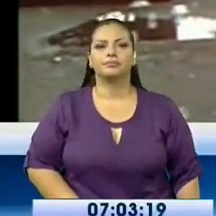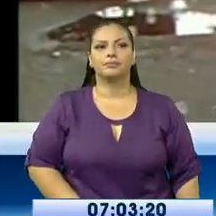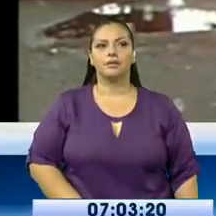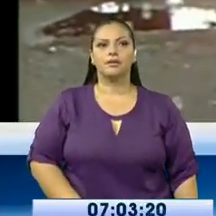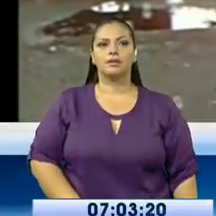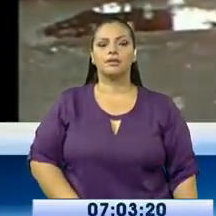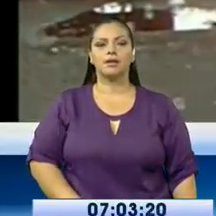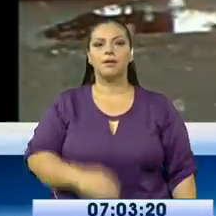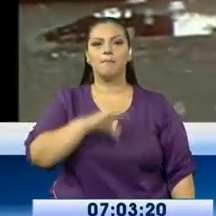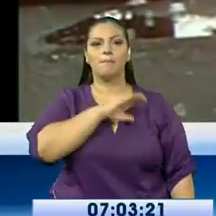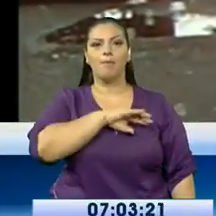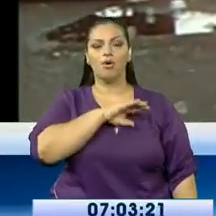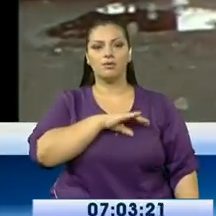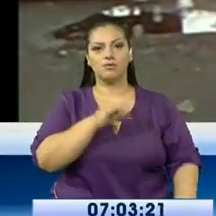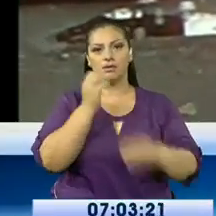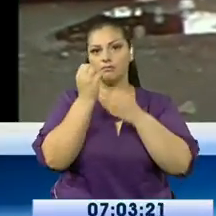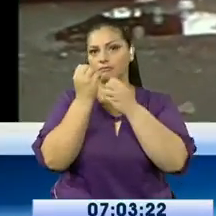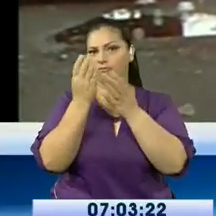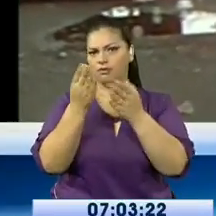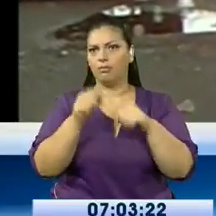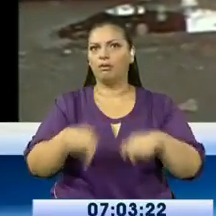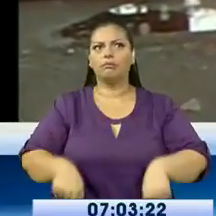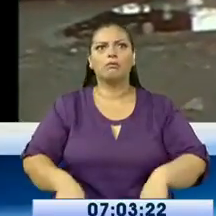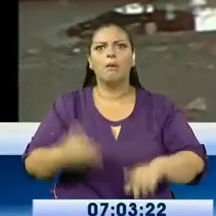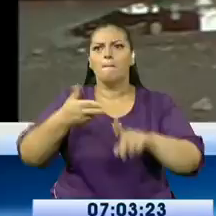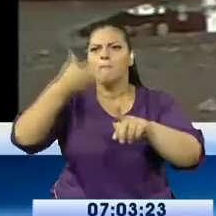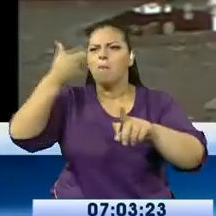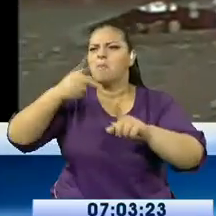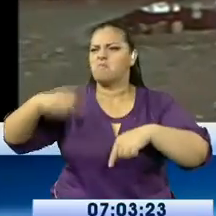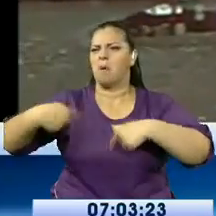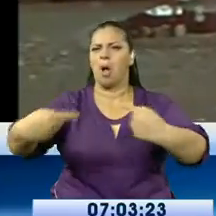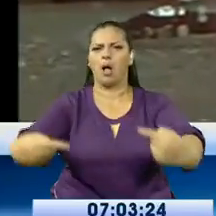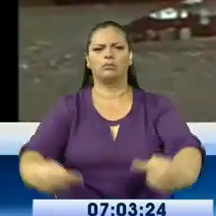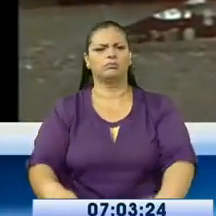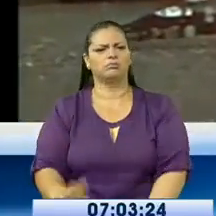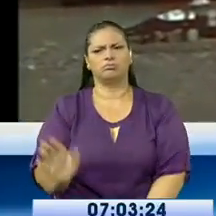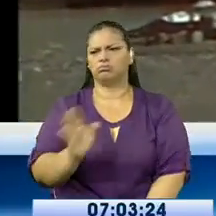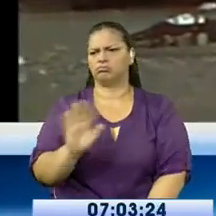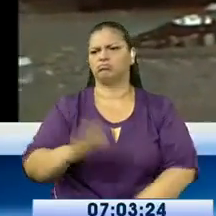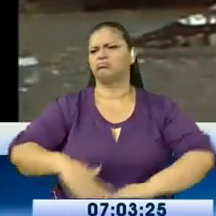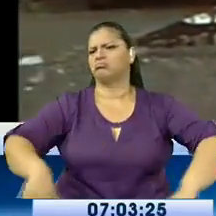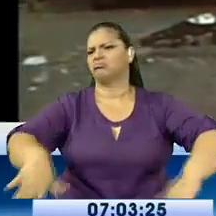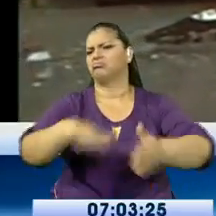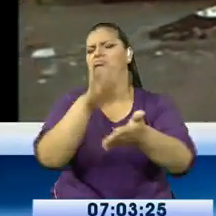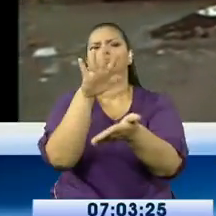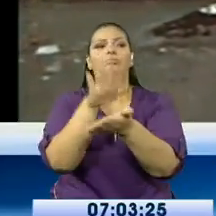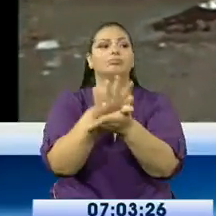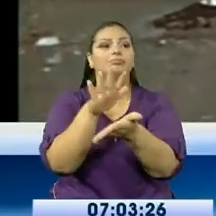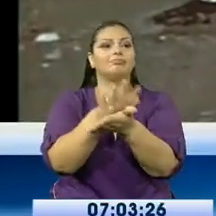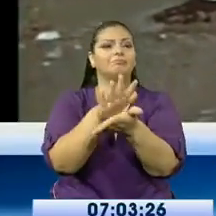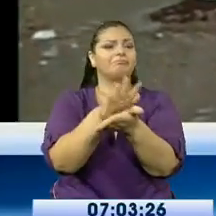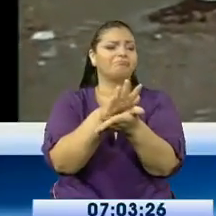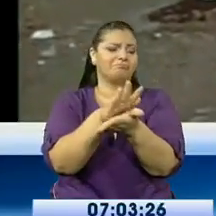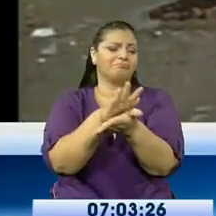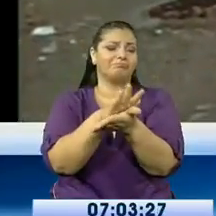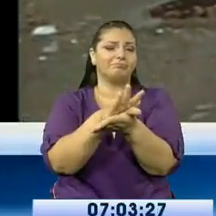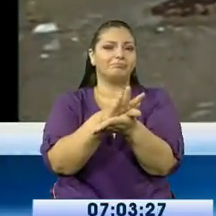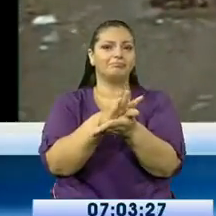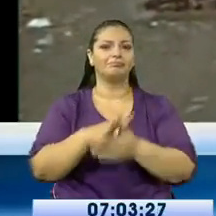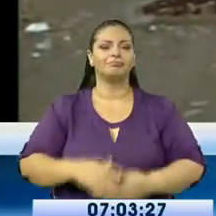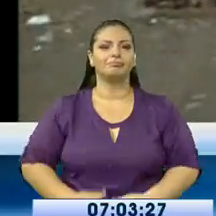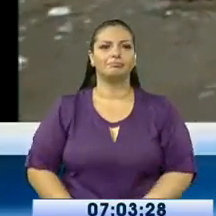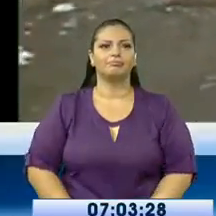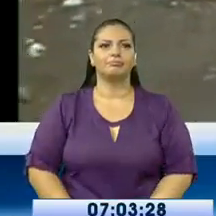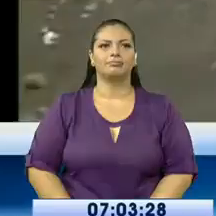este es un hecho aislado. El sector es tranquilo, pero tras este acontecimiento,